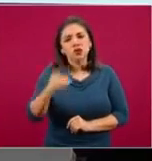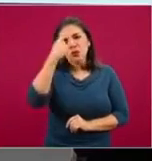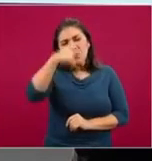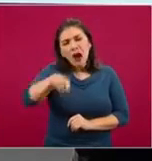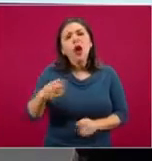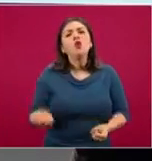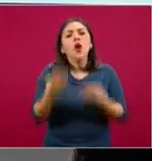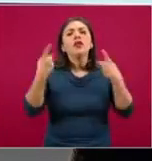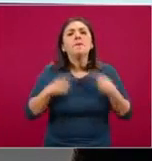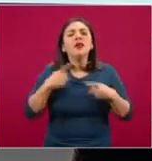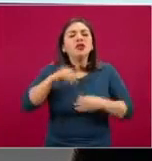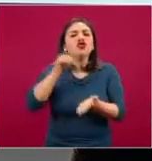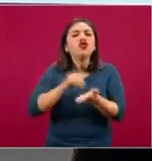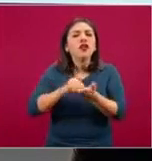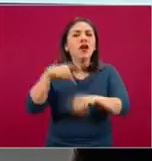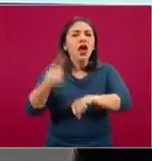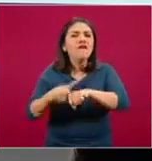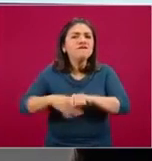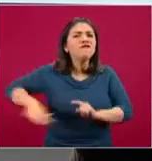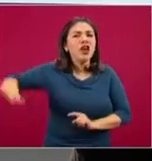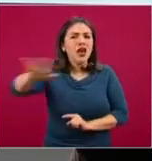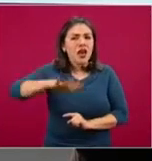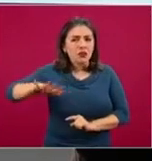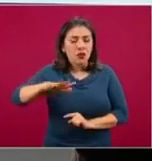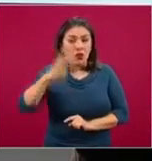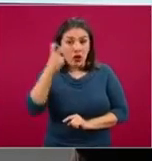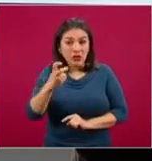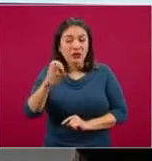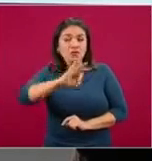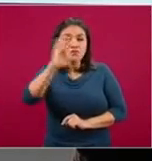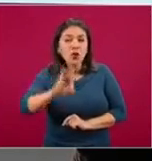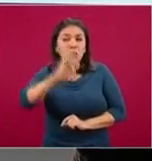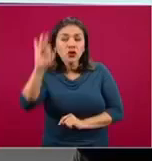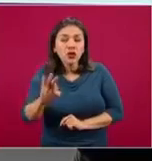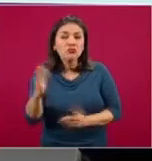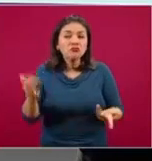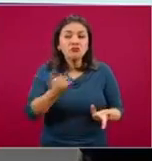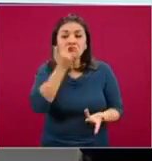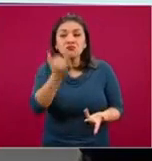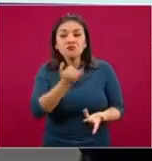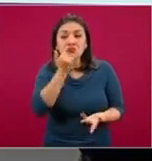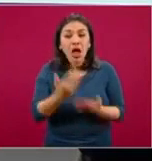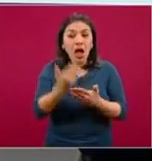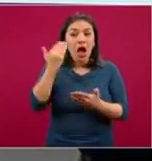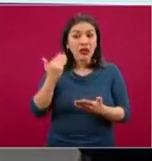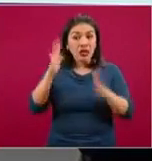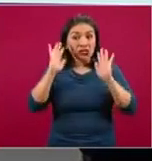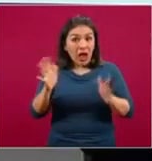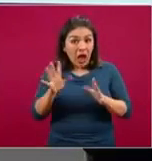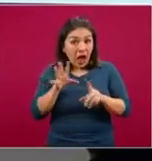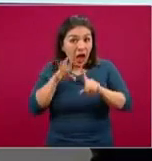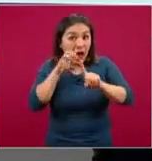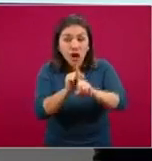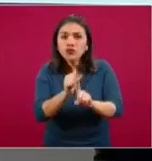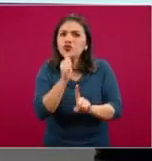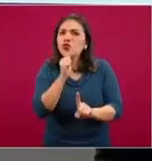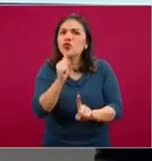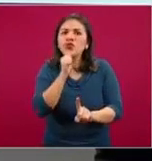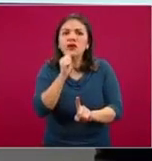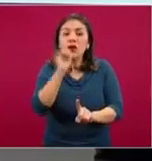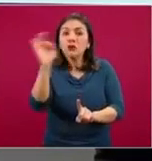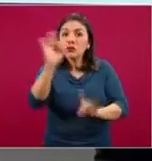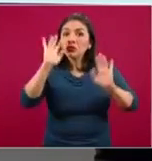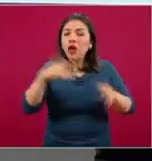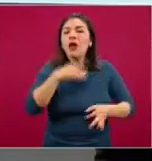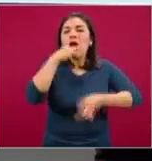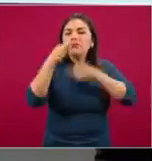de casos activos estimados, que es también un porcentaje que en su momento no habíamos alcanzado desde que